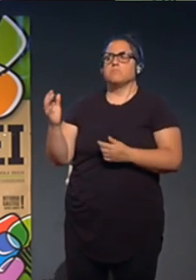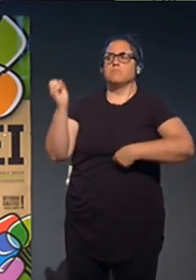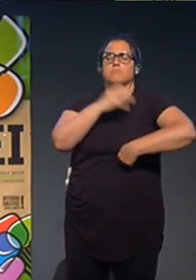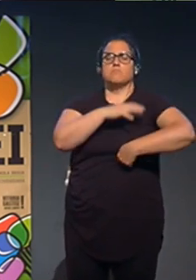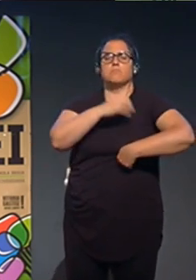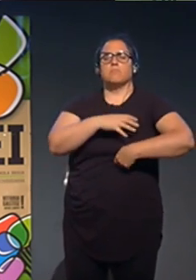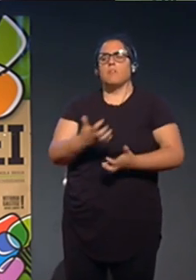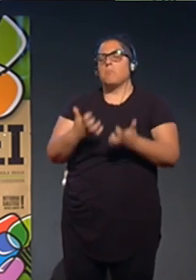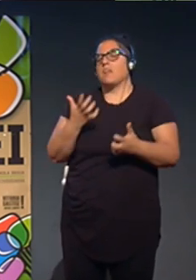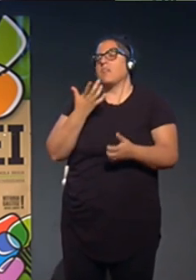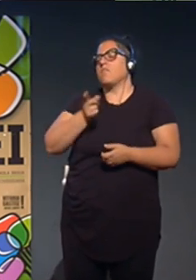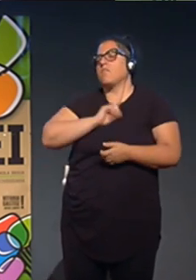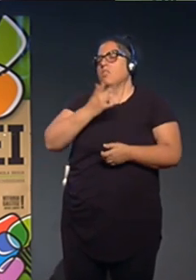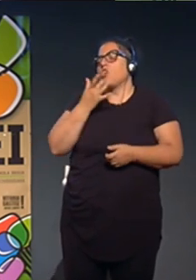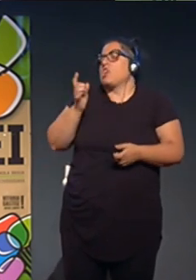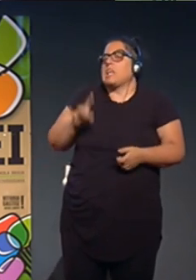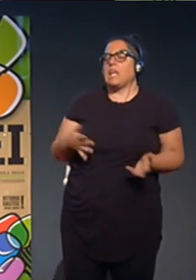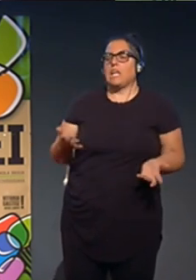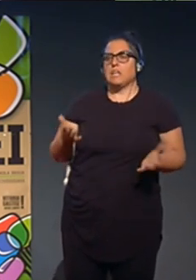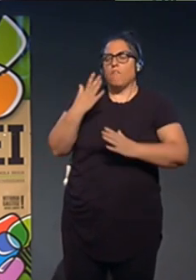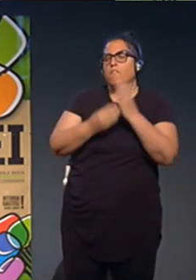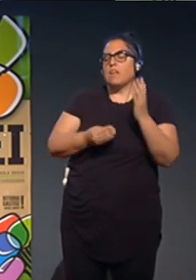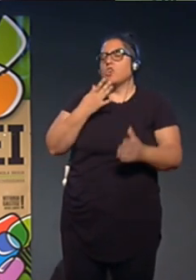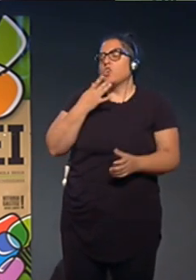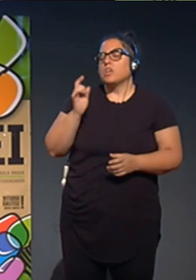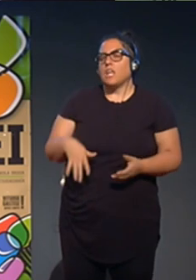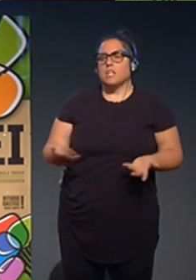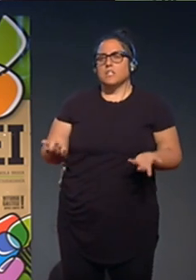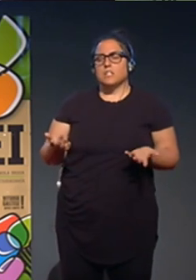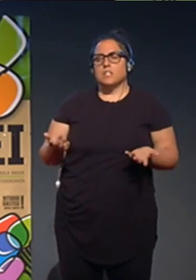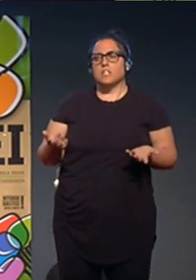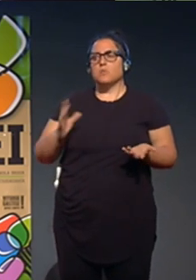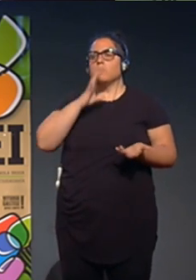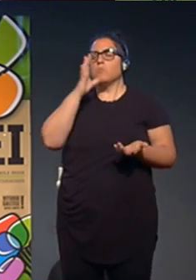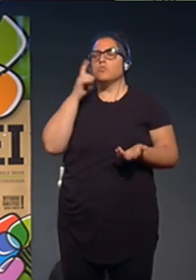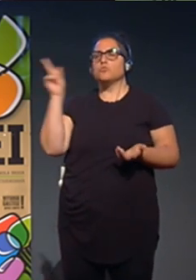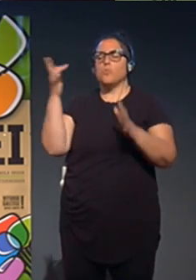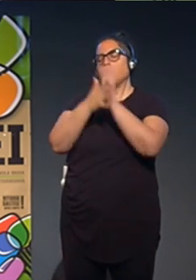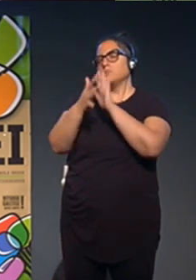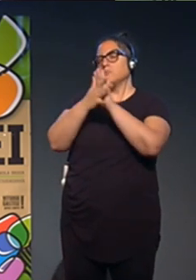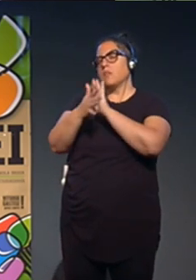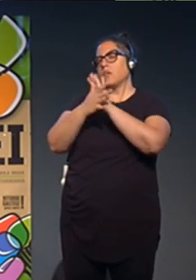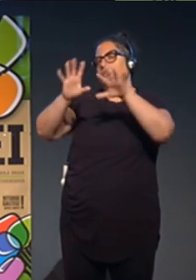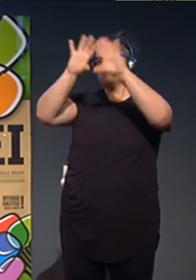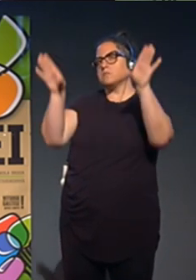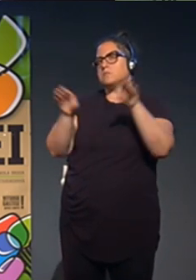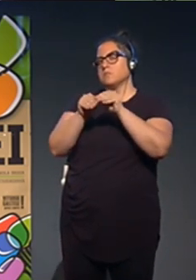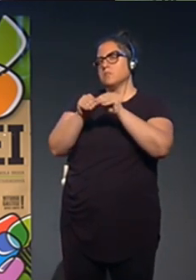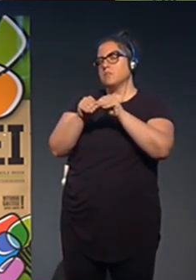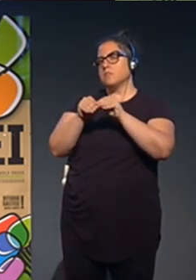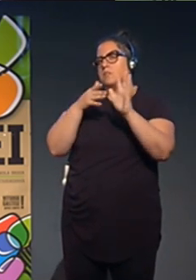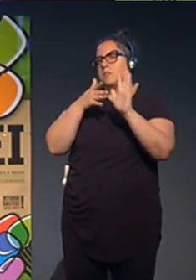y claro yo te escuchaba antes y decíamos Qué falla quiero decir viendo el mapa y la foto que tú nos haces esto no